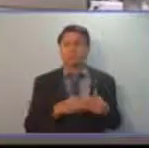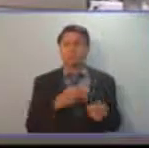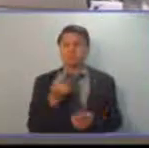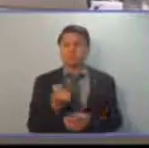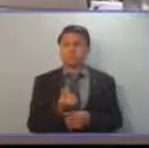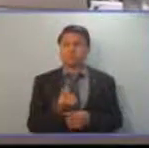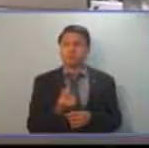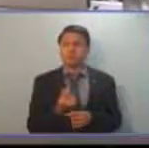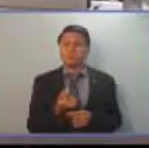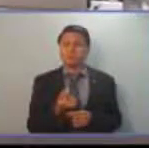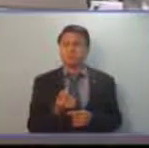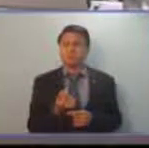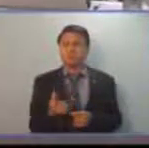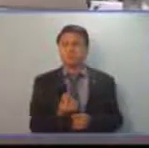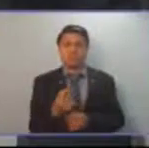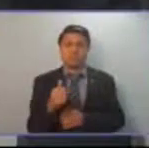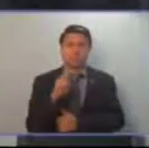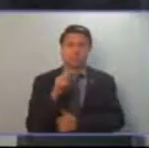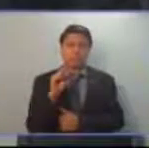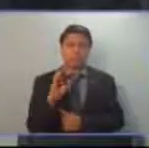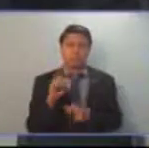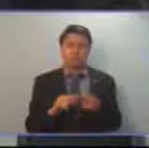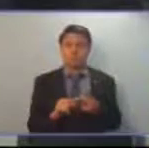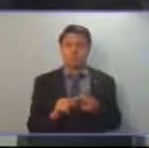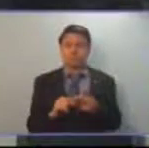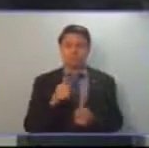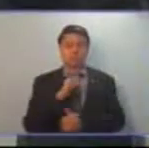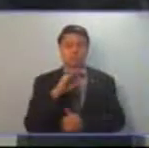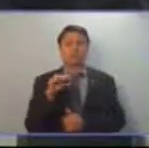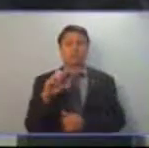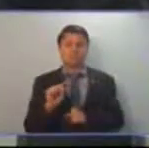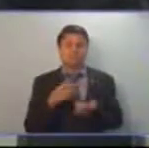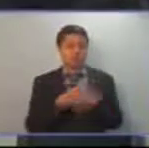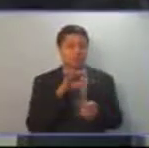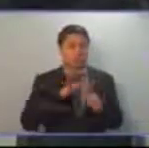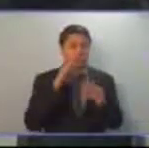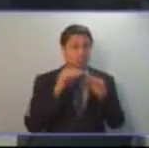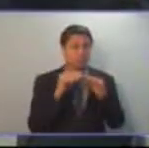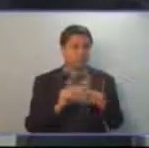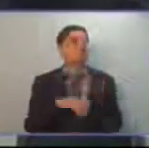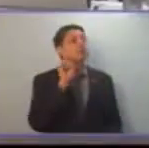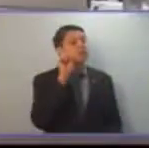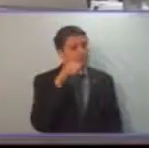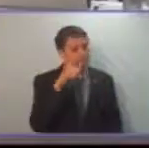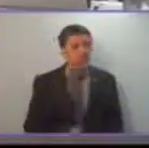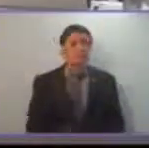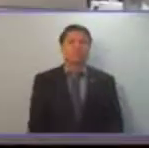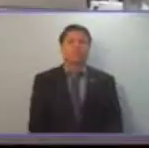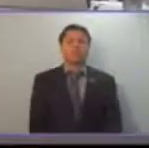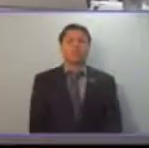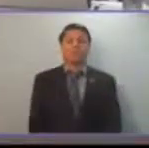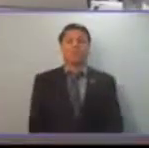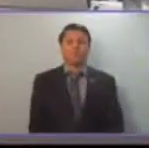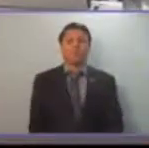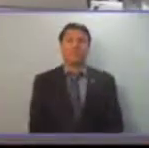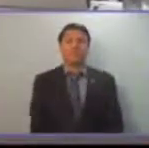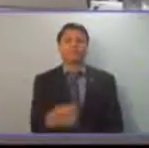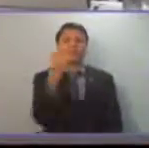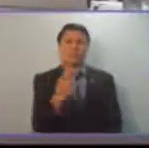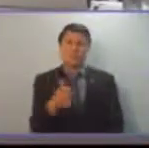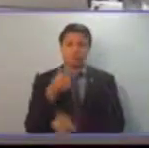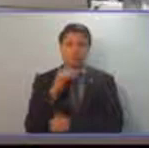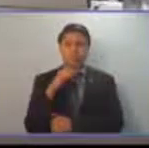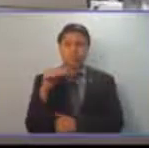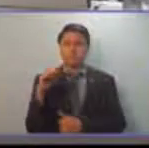facilitarle a los elementos de la Policía Nacional Civil y el Ejército para que vayan a votar. Sí, los que agentes de la